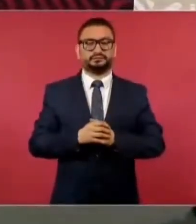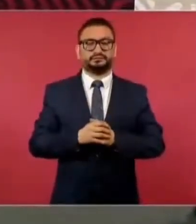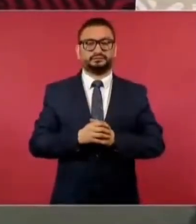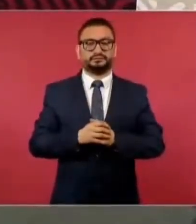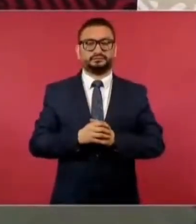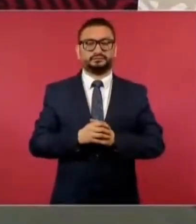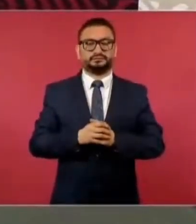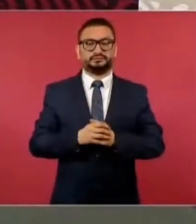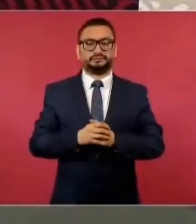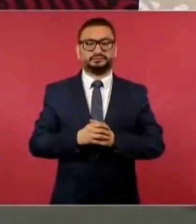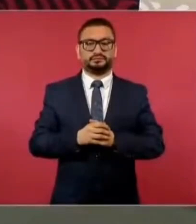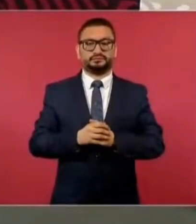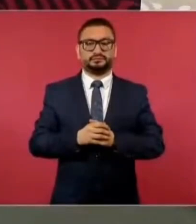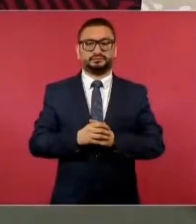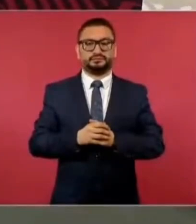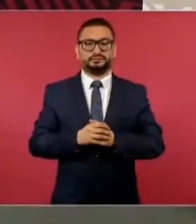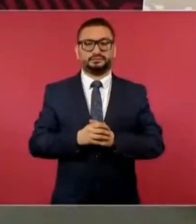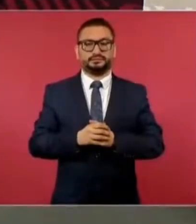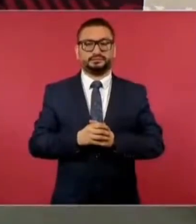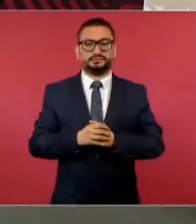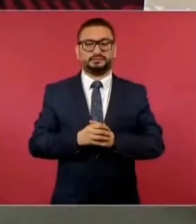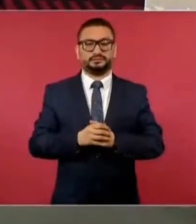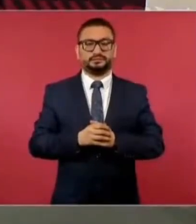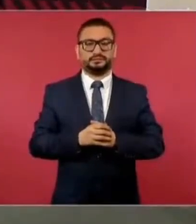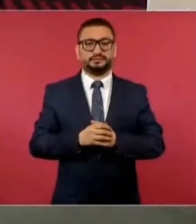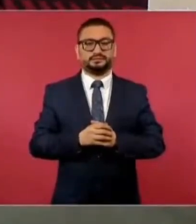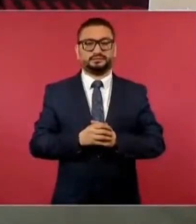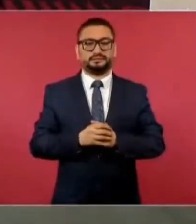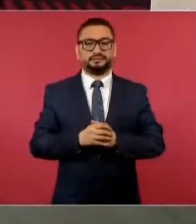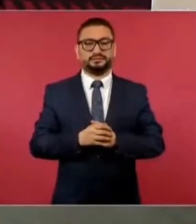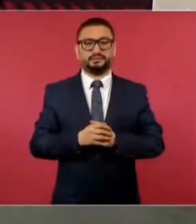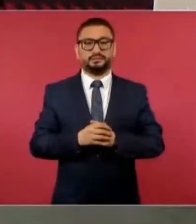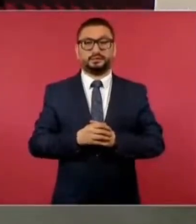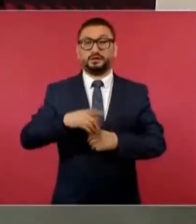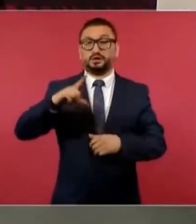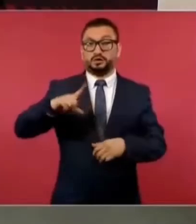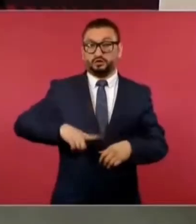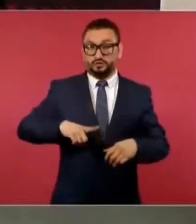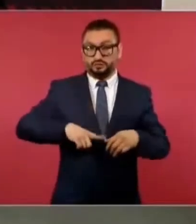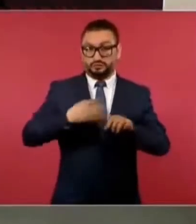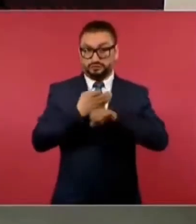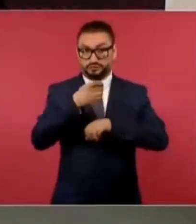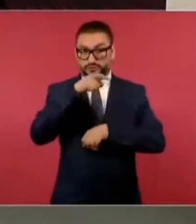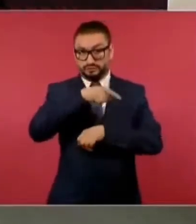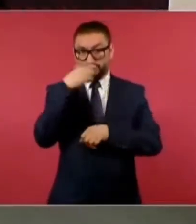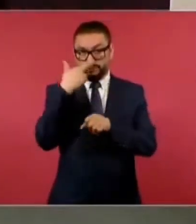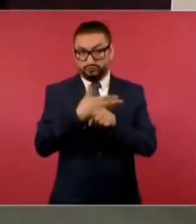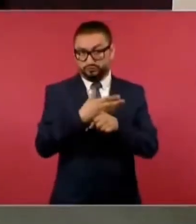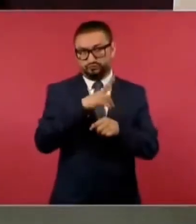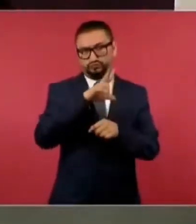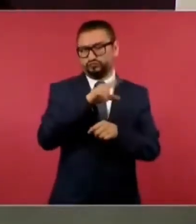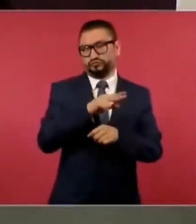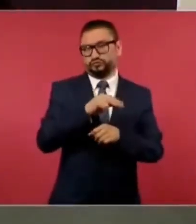Y ya no es el gobierno del Estado.